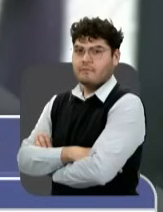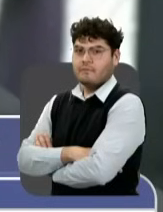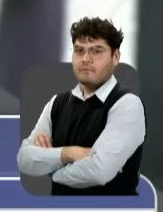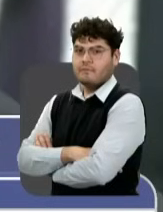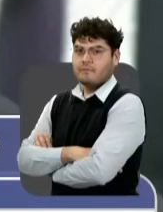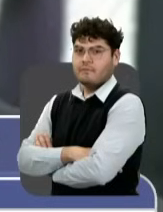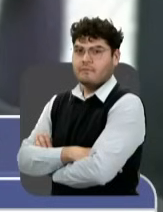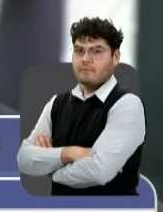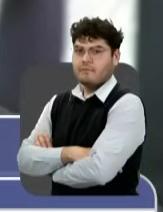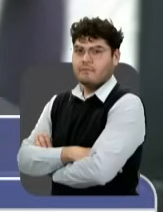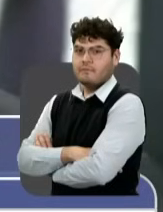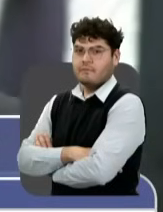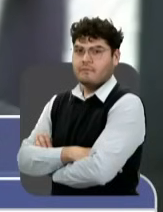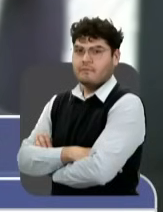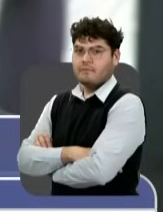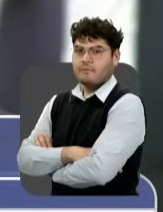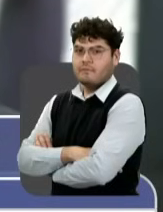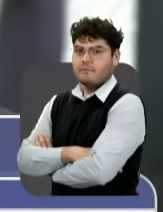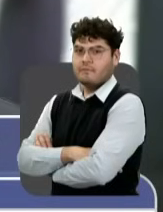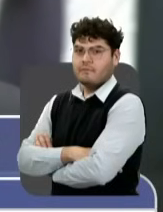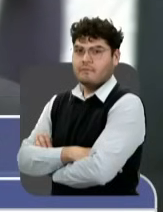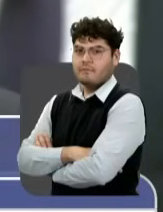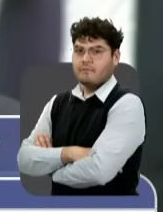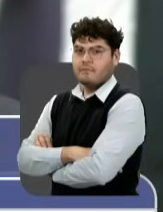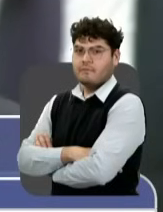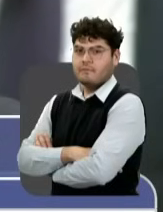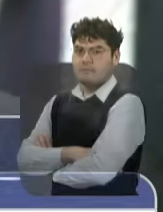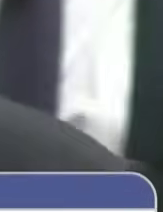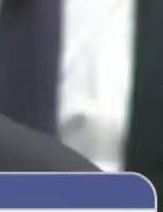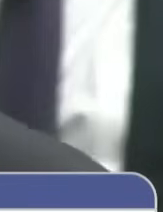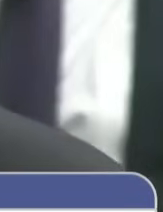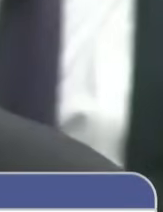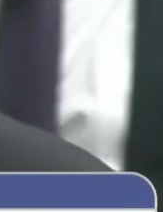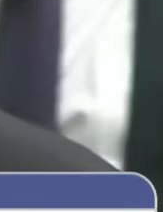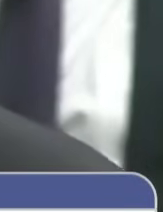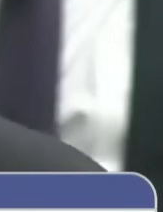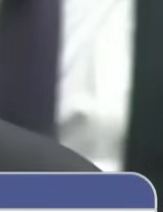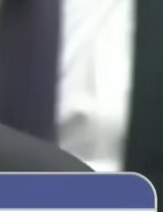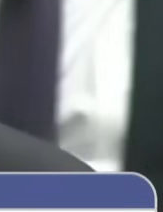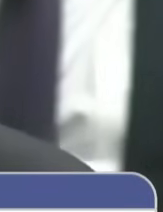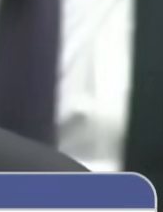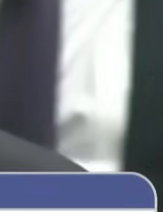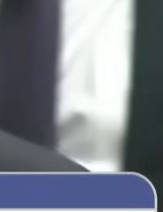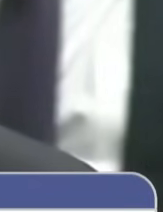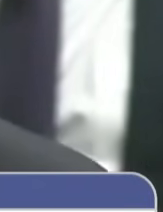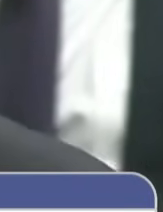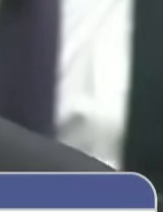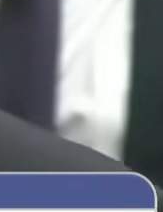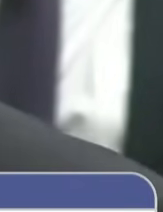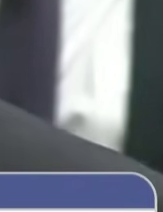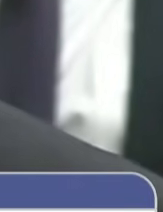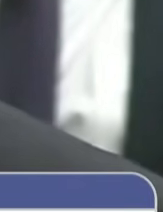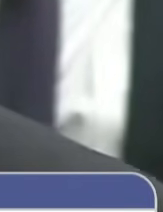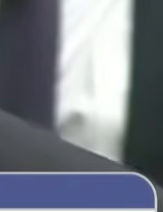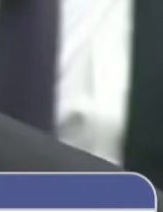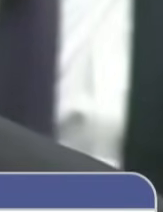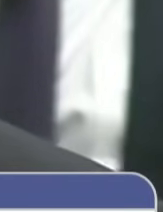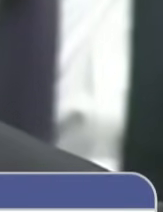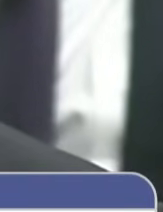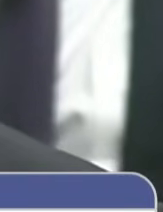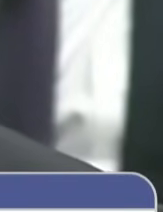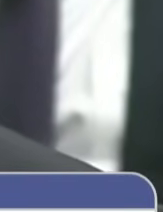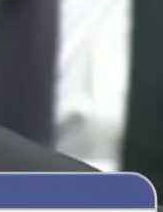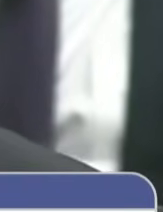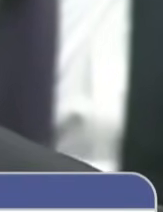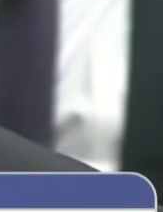una persona correcta. Sí, esto me sorprendió porque apareció hoy día, creo, lo vi recién hace poco rato, pero no conozco los